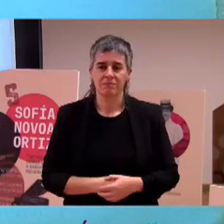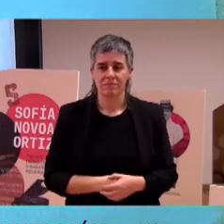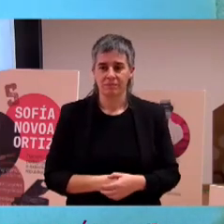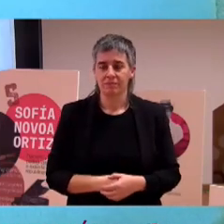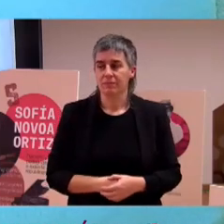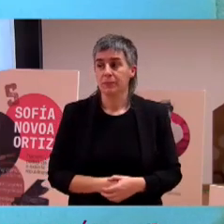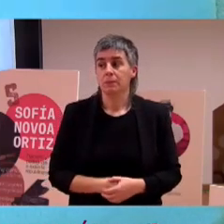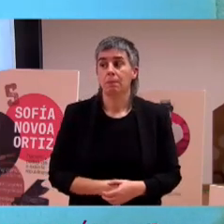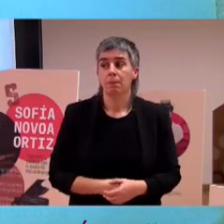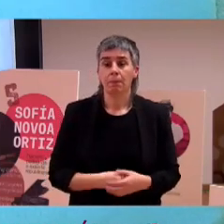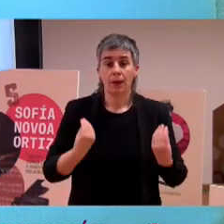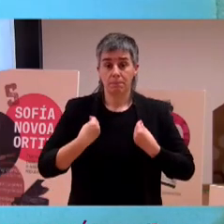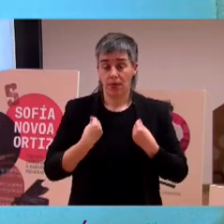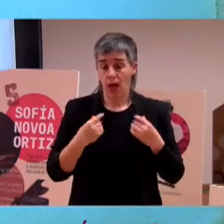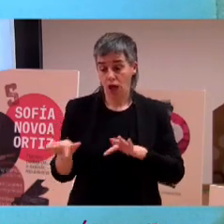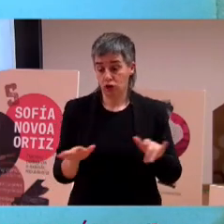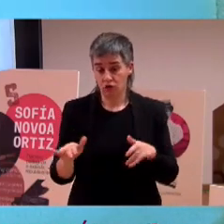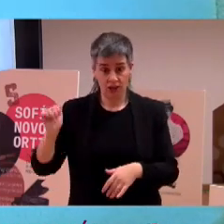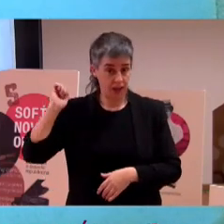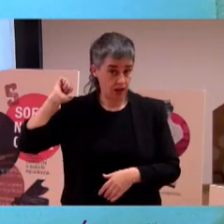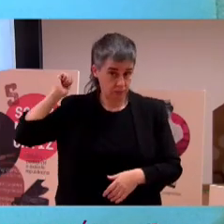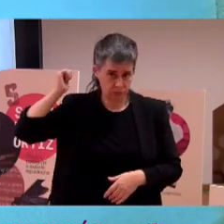En toda esta trayectoria de Sofía